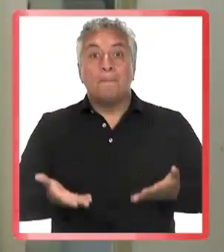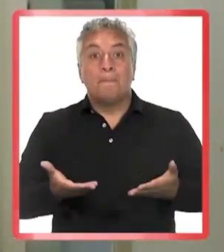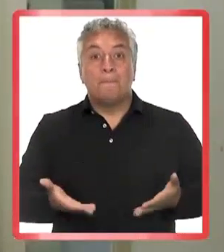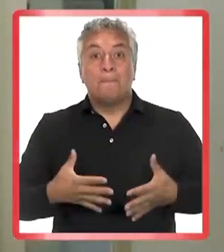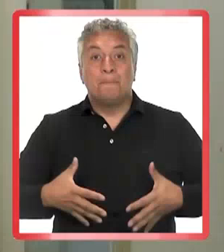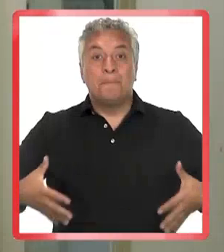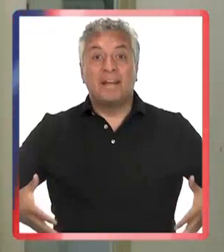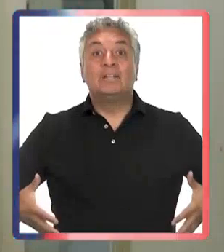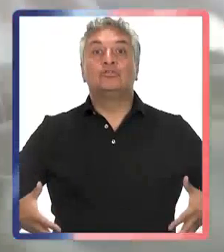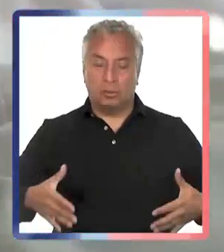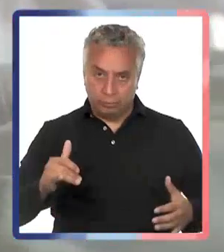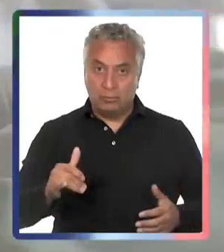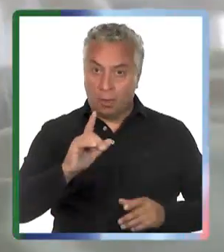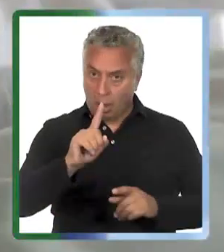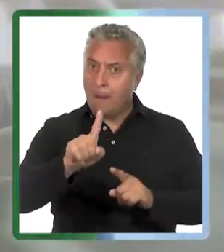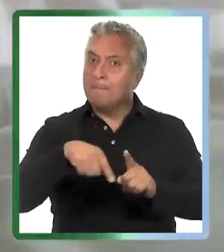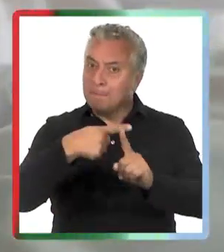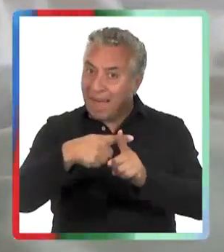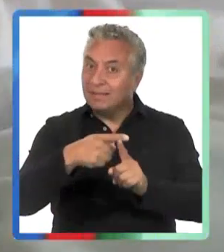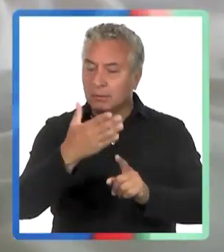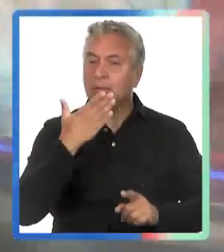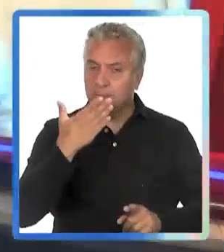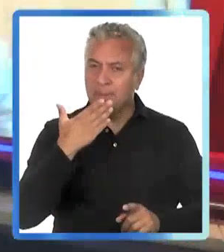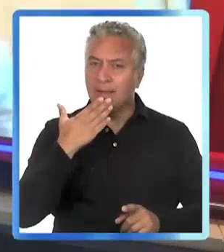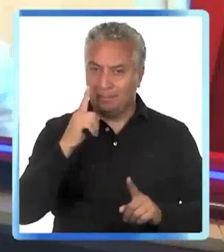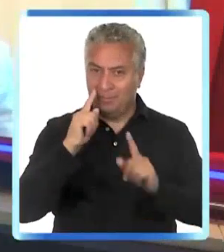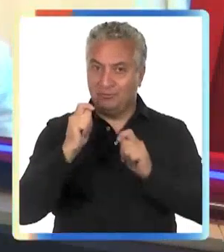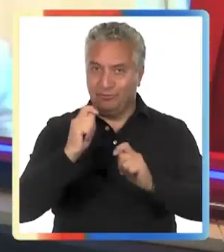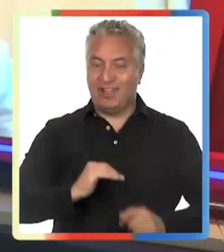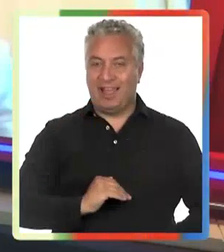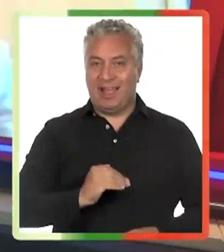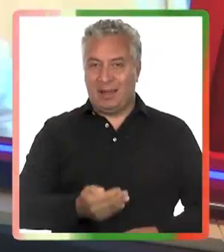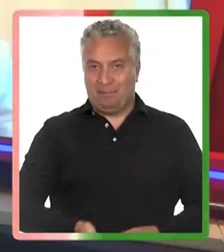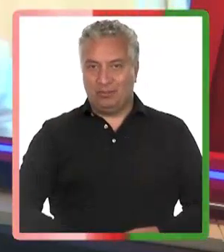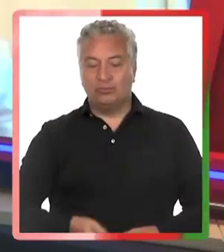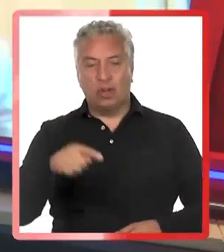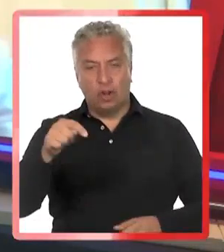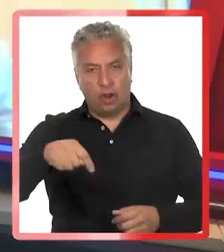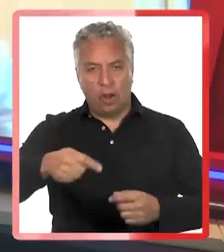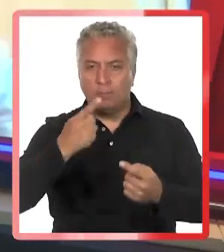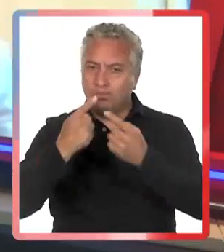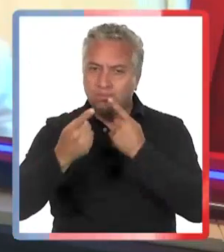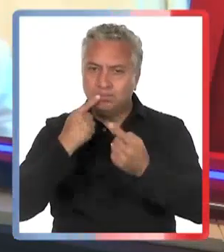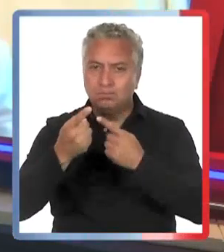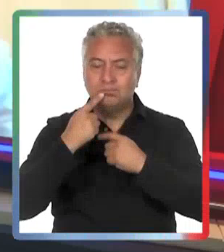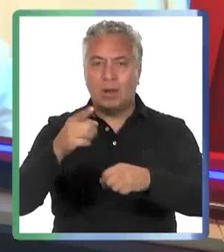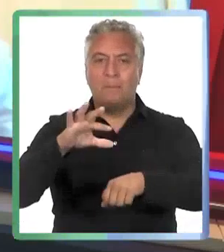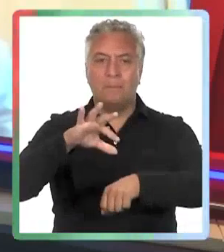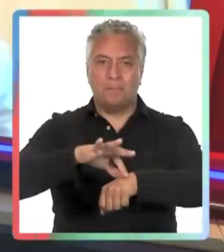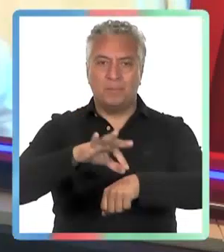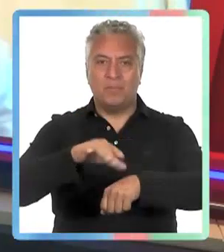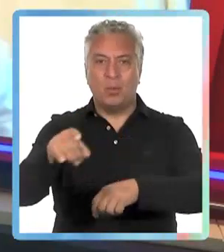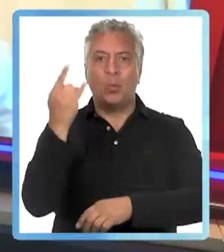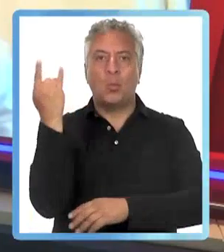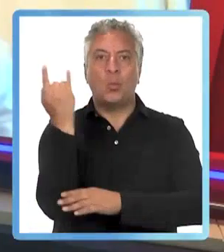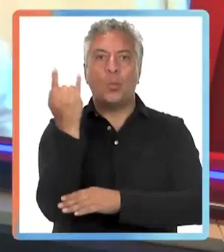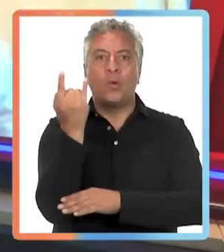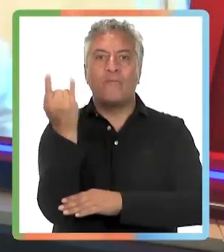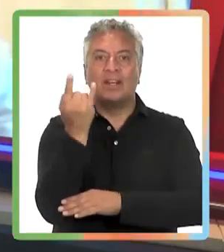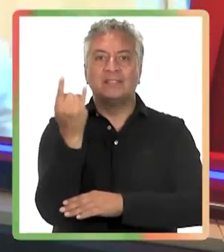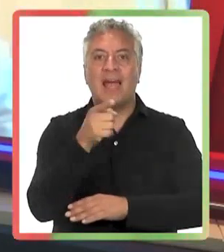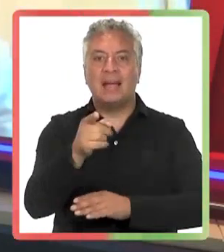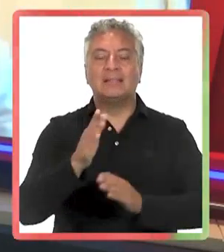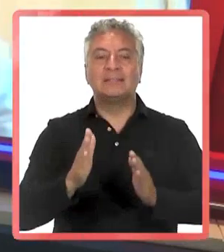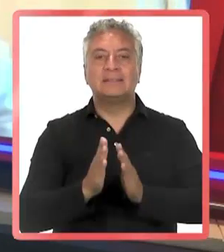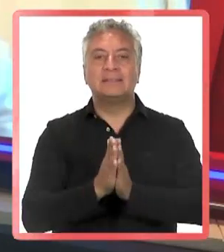sobrepeso y la obesidad, y además el embarazo. Hoy conversamos con el doctor Carlos Pérez, infectólogo y decano de la Facultad de Medicina y Ciencias